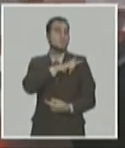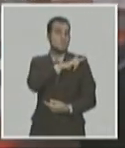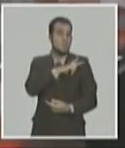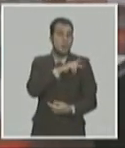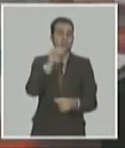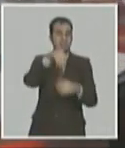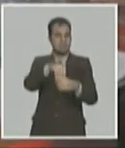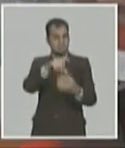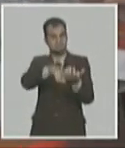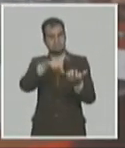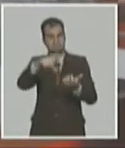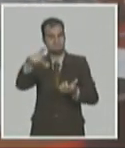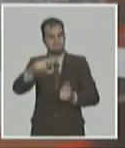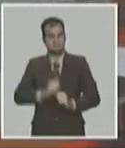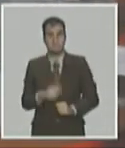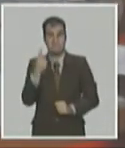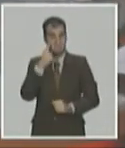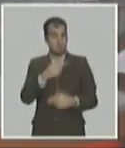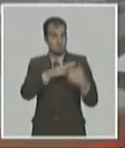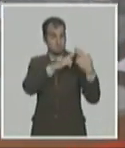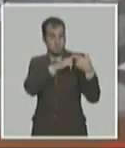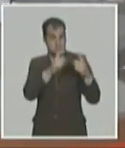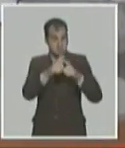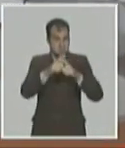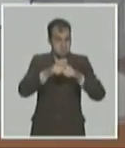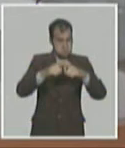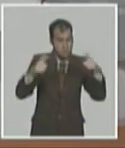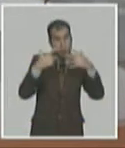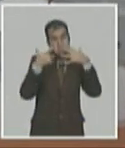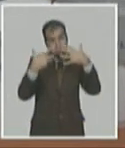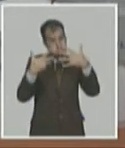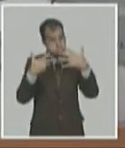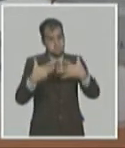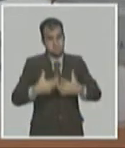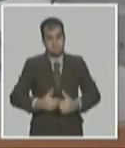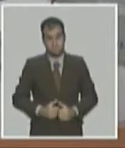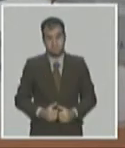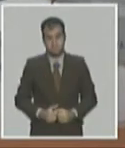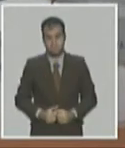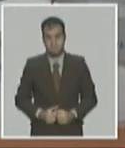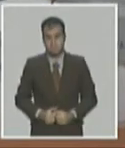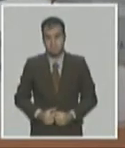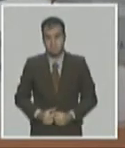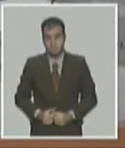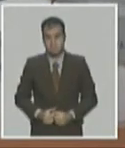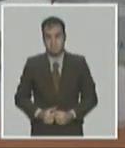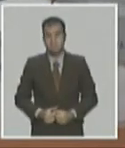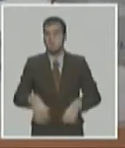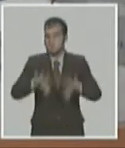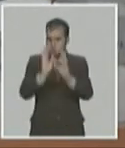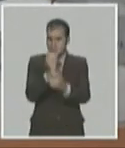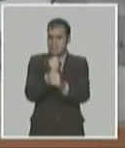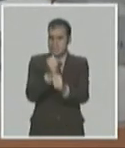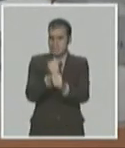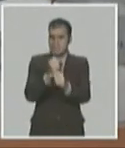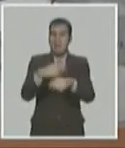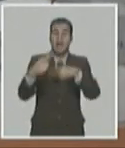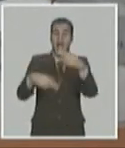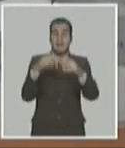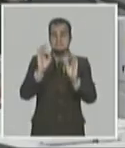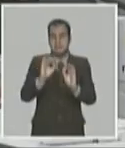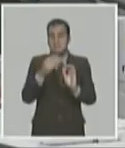tiene una responsabilidad muy importante en todo lo que se está haciendo para darle continuidad al Congreso del